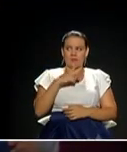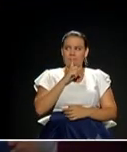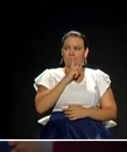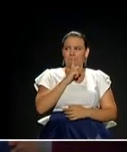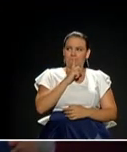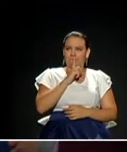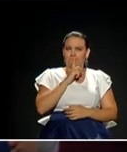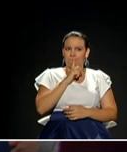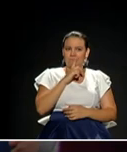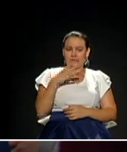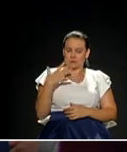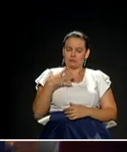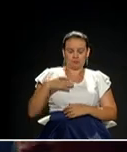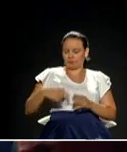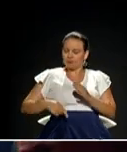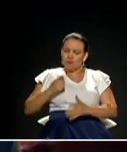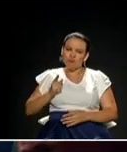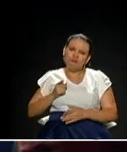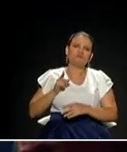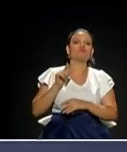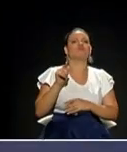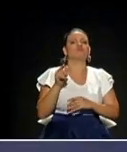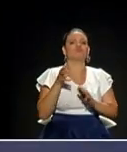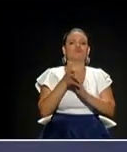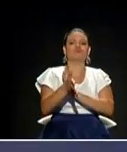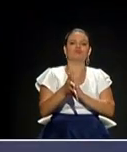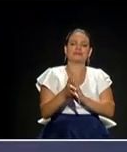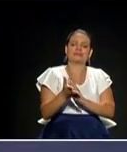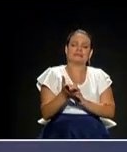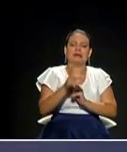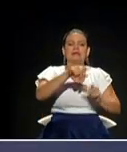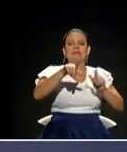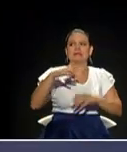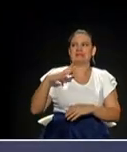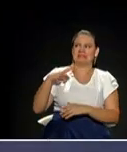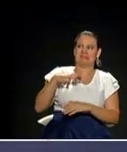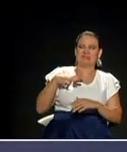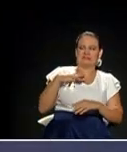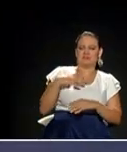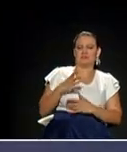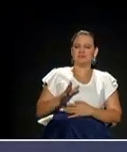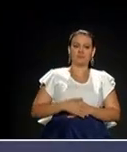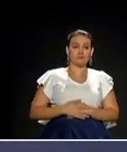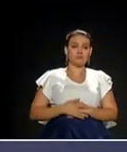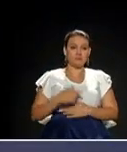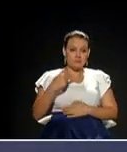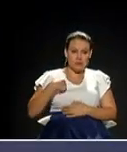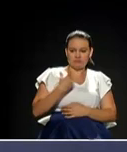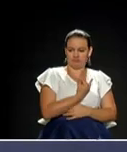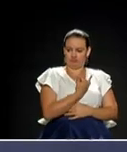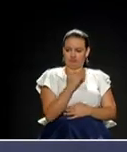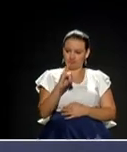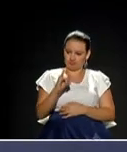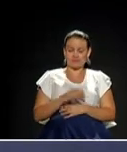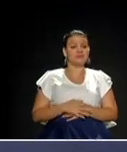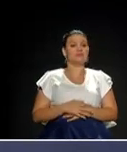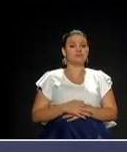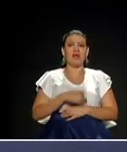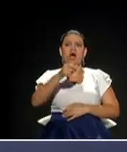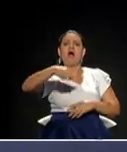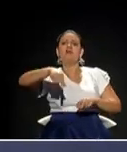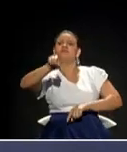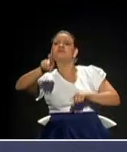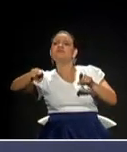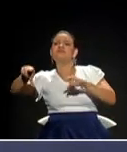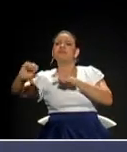incómoda venimos a 20 meses con todos juntos un movimiento totalmente independiente por firmas recordó la ciudad de